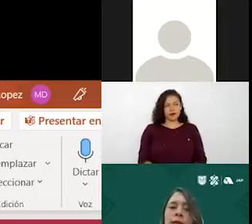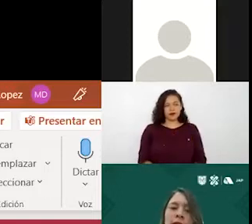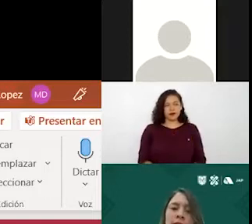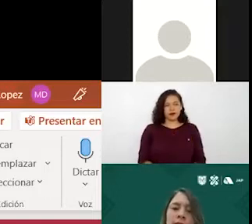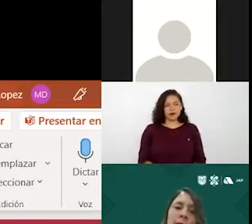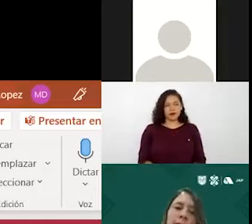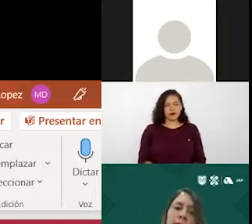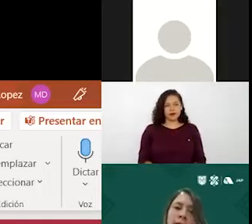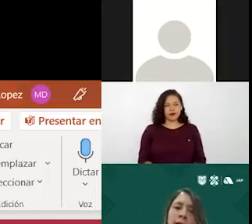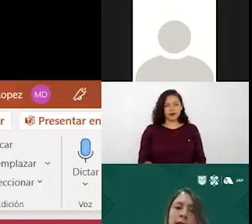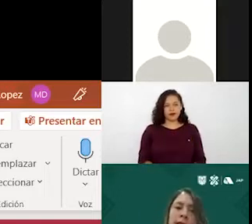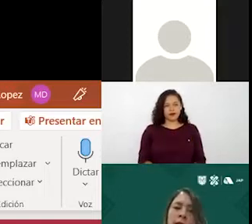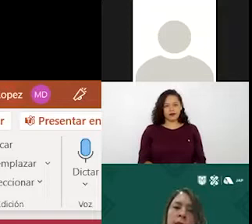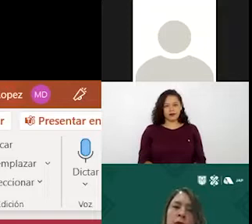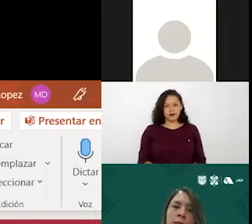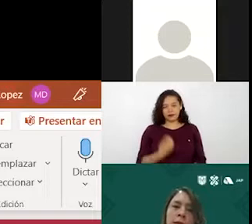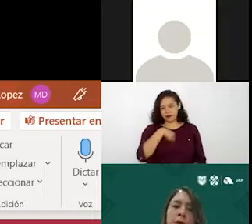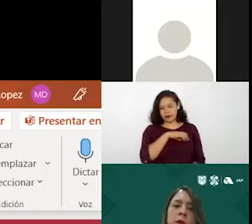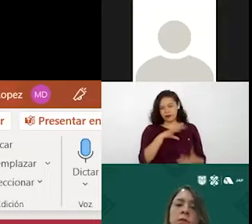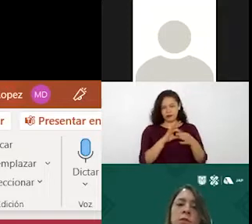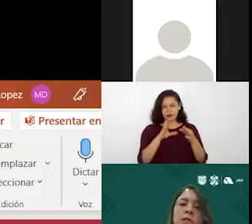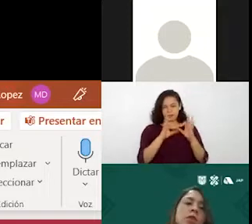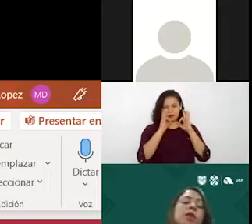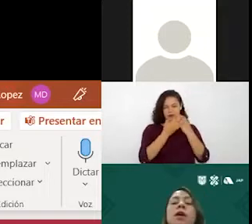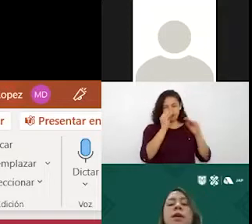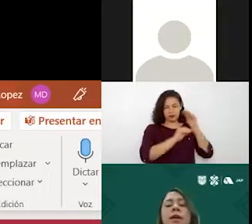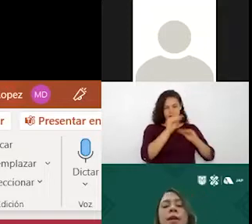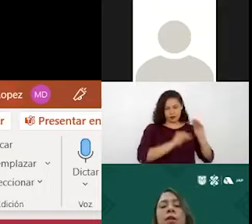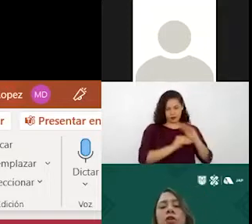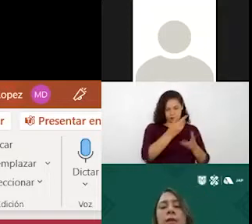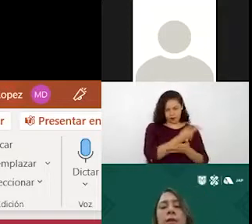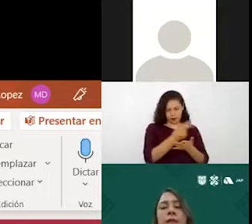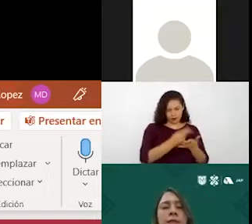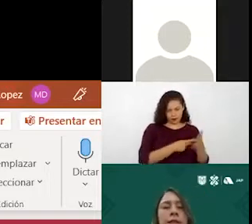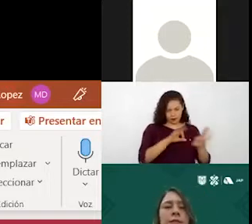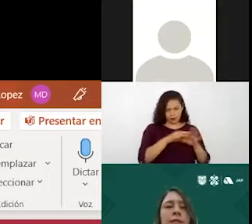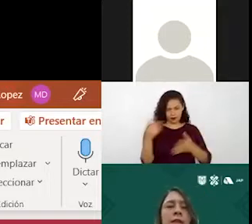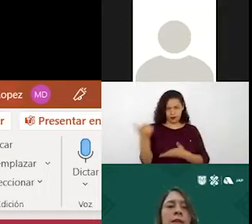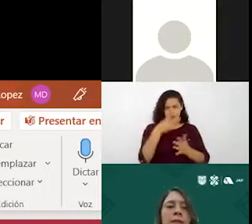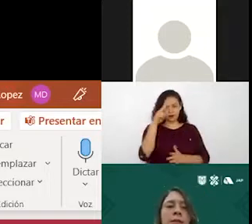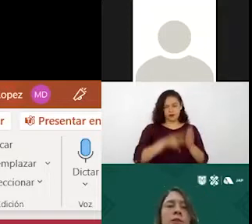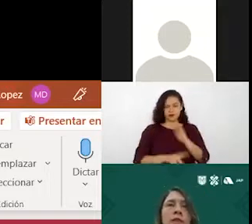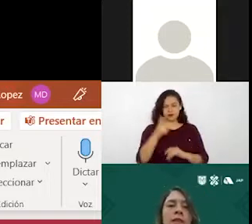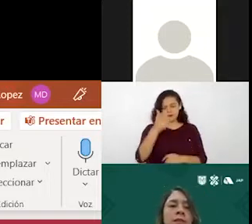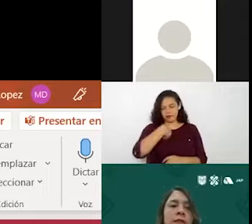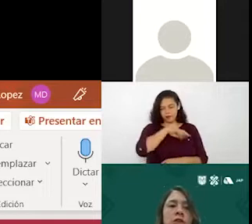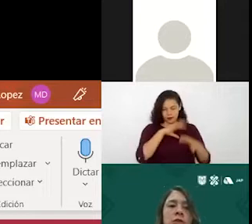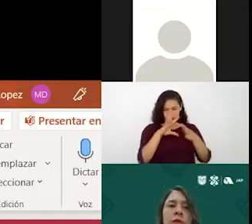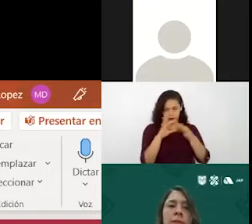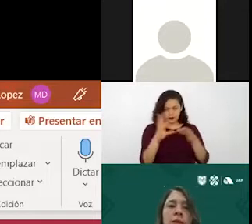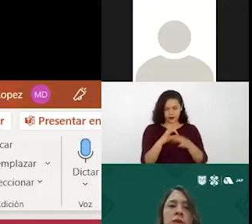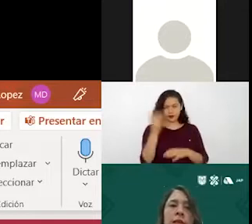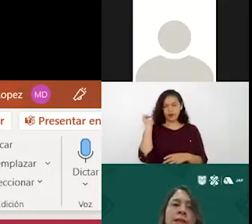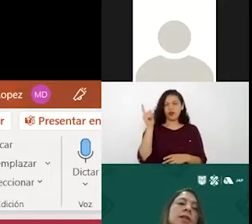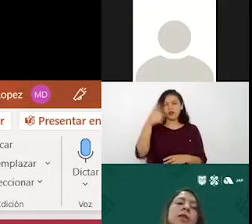explicarles De qué manera elaborar el programa de trabajo y presupuesto 2023 Esperamos que sea de